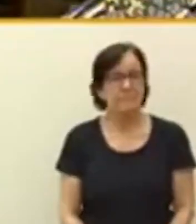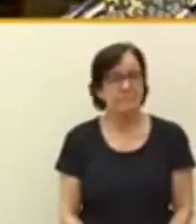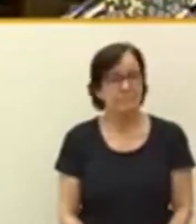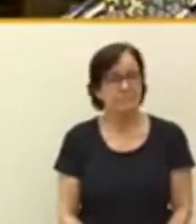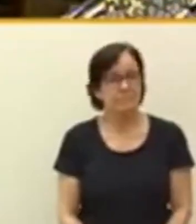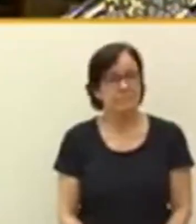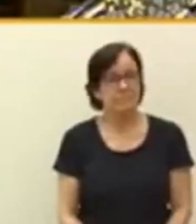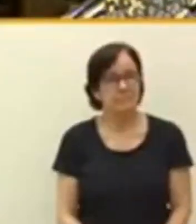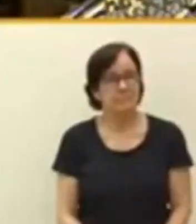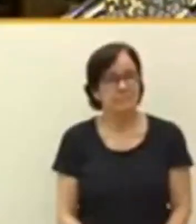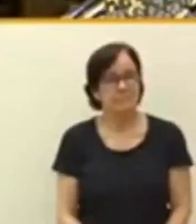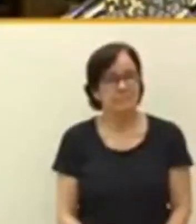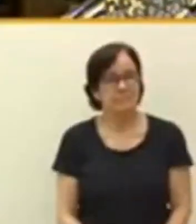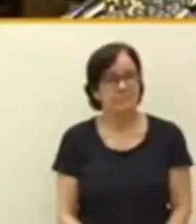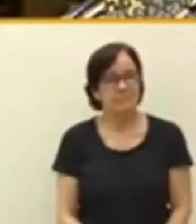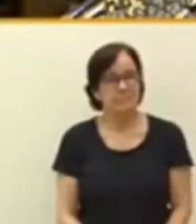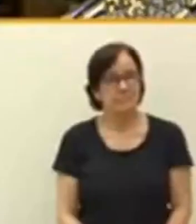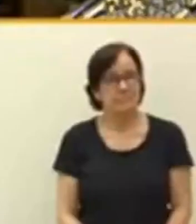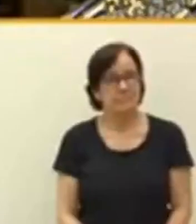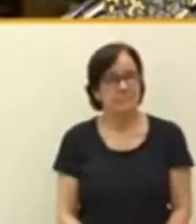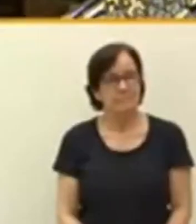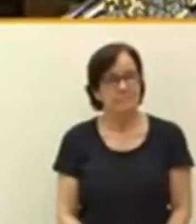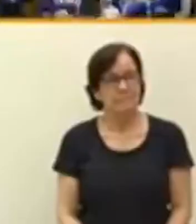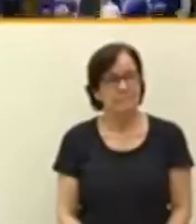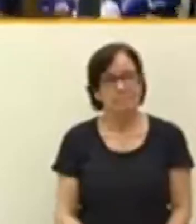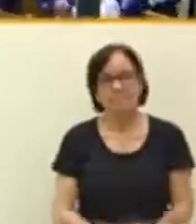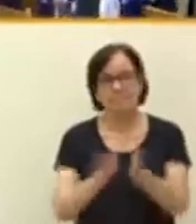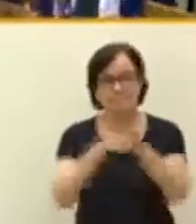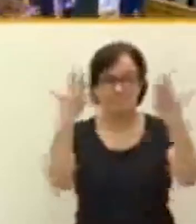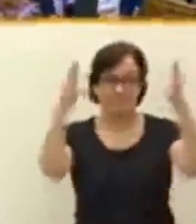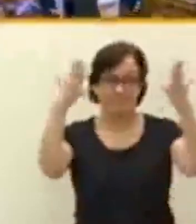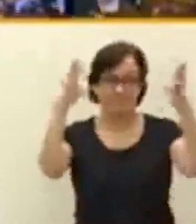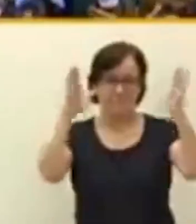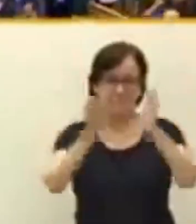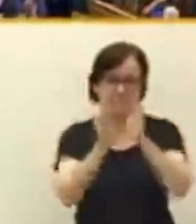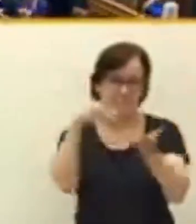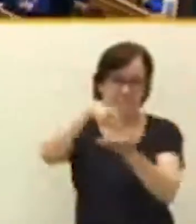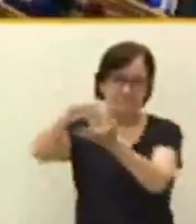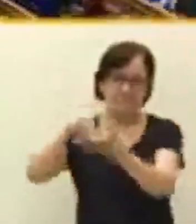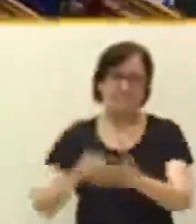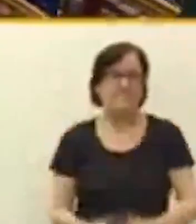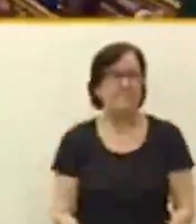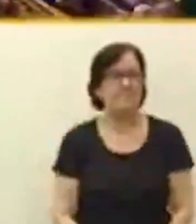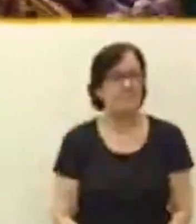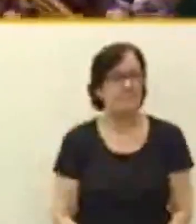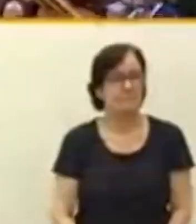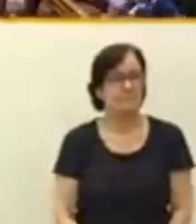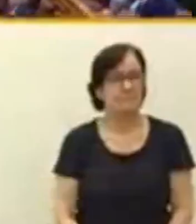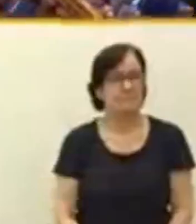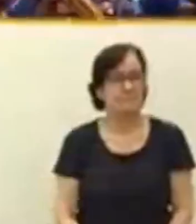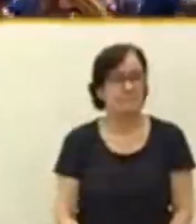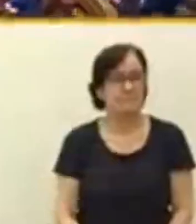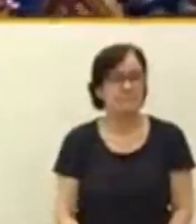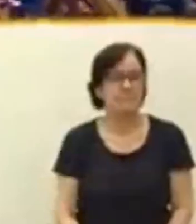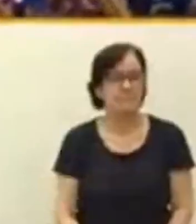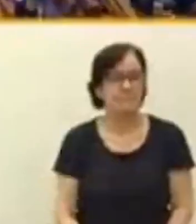el motivo por el que Santiago Abascal ha comparado con Otegi al presidente de Colombia. Vox se ha levantado y ha abandonado sus